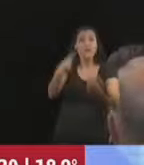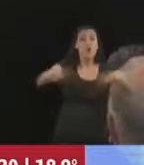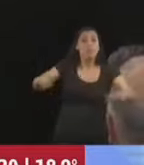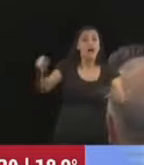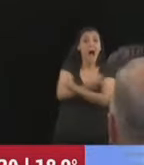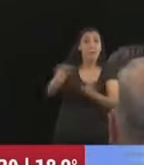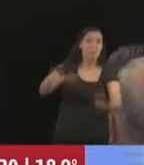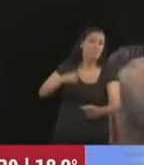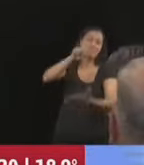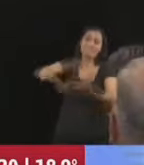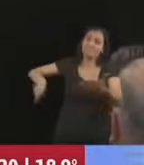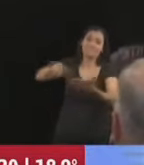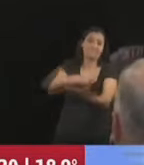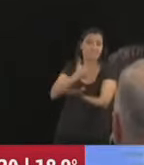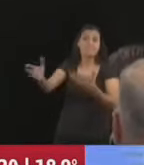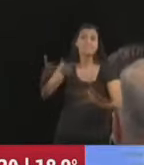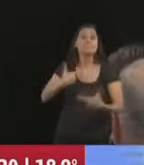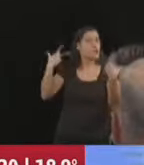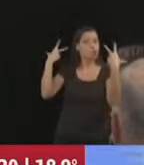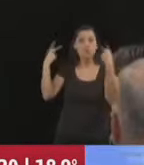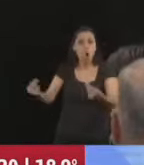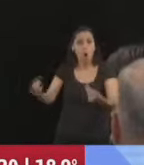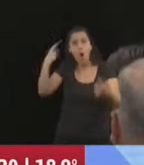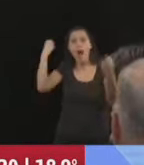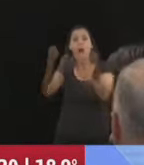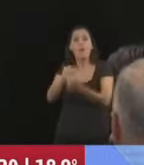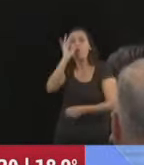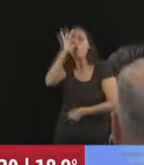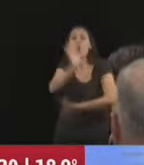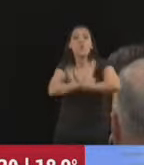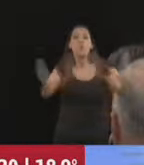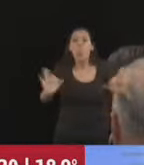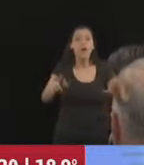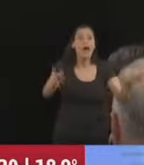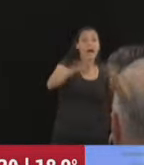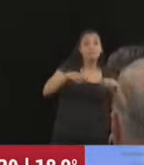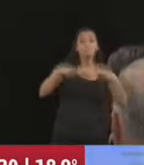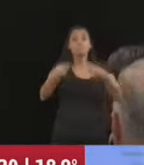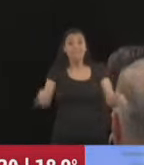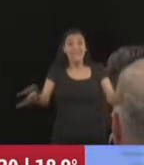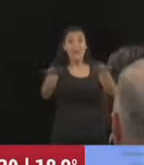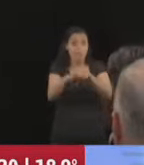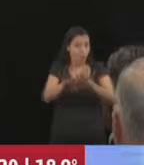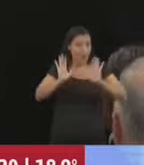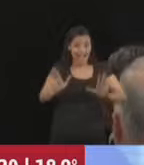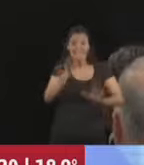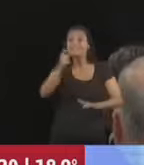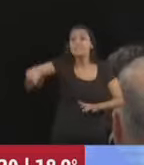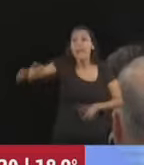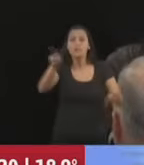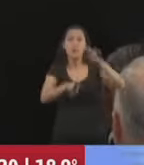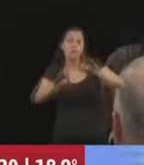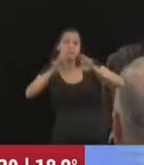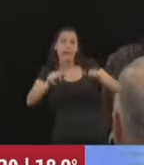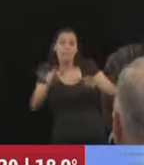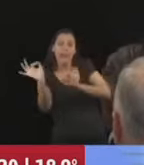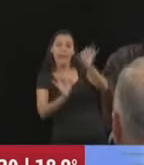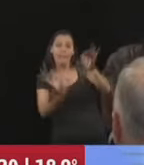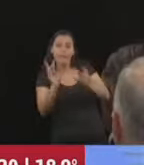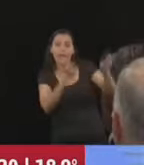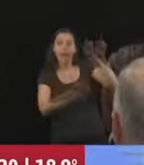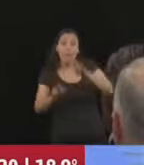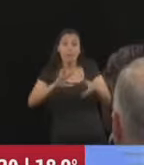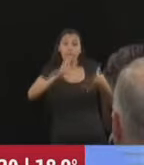también gobierna una provincia, ¿está de acuerdo con esta idea de vetar una ley que viene del Congreso Nacional?